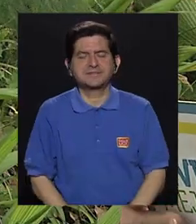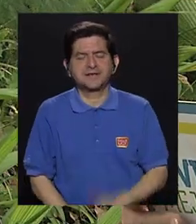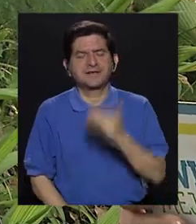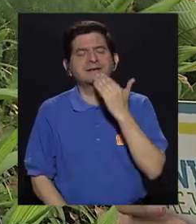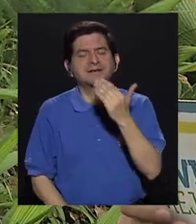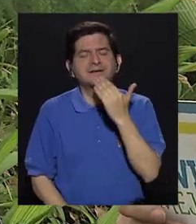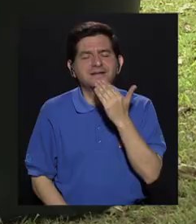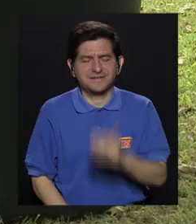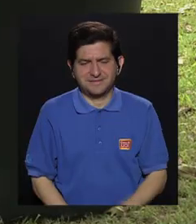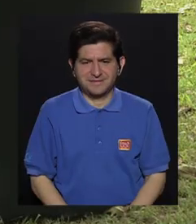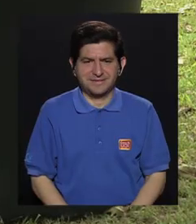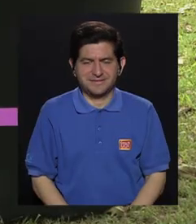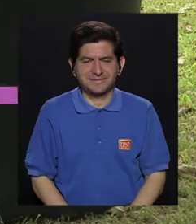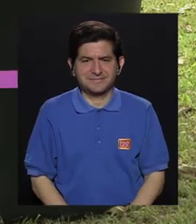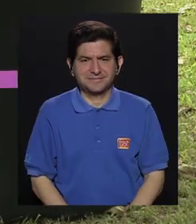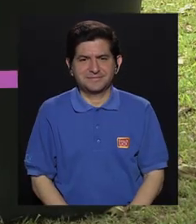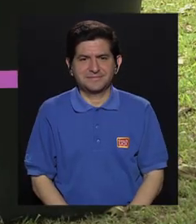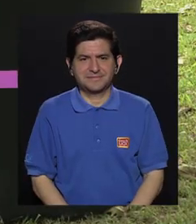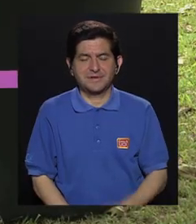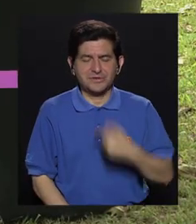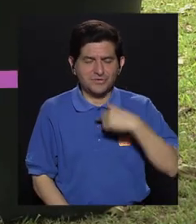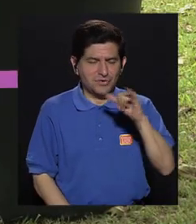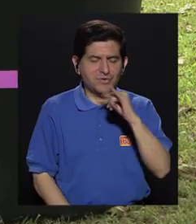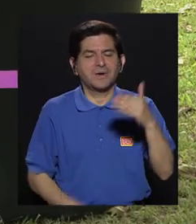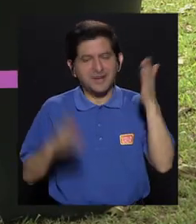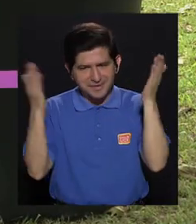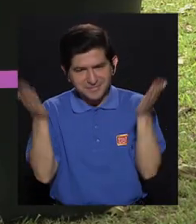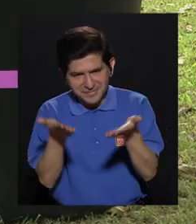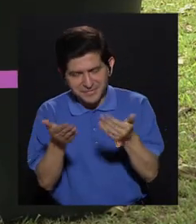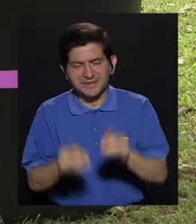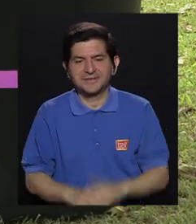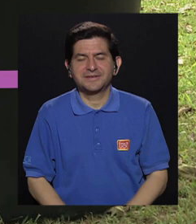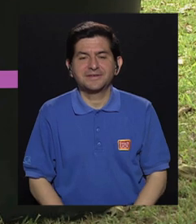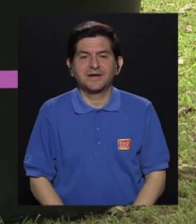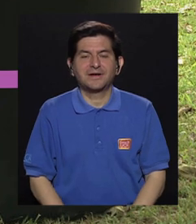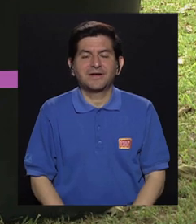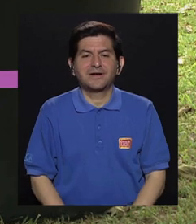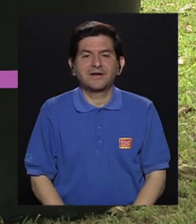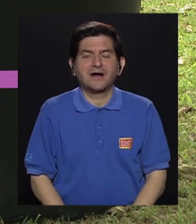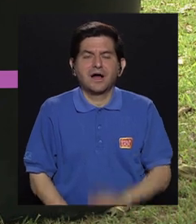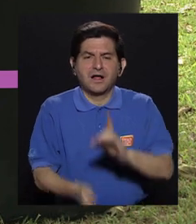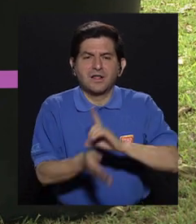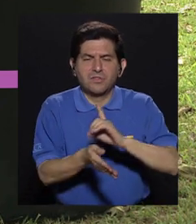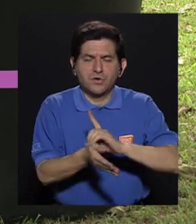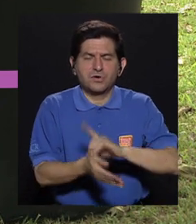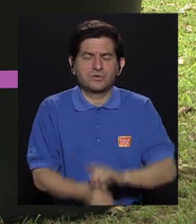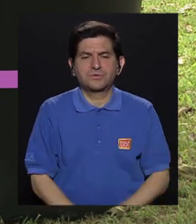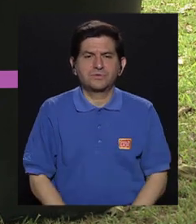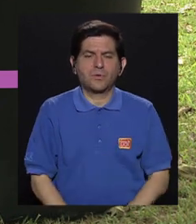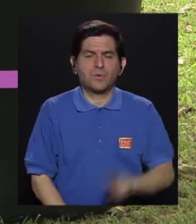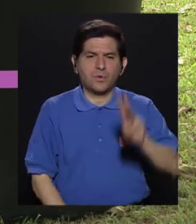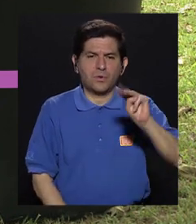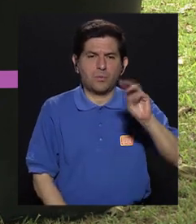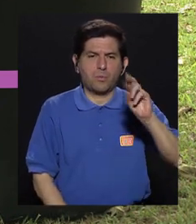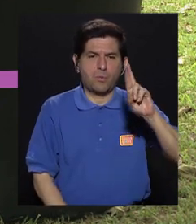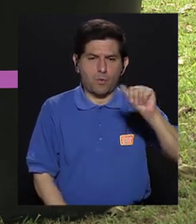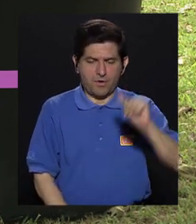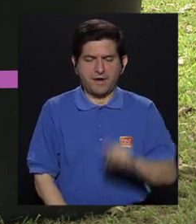muy amables. Bienvenido. Un placer también estar acá. Me uno a la bienvenida. Doctor Mora, me gustaría